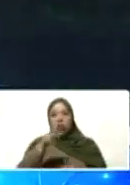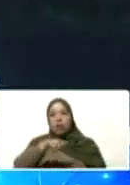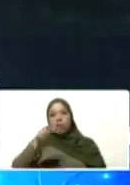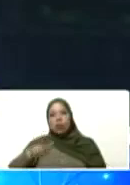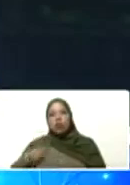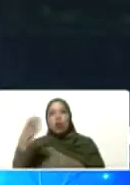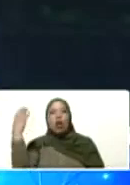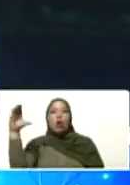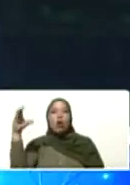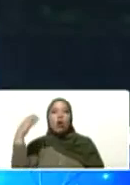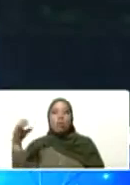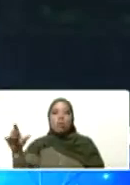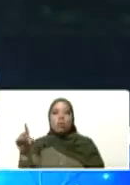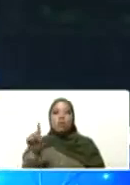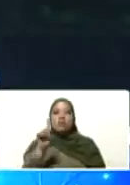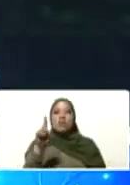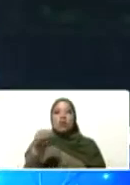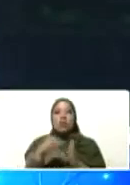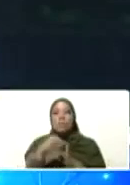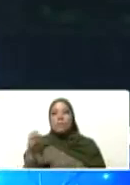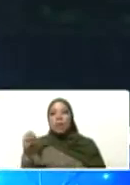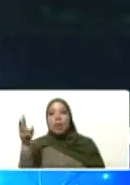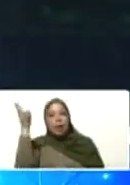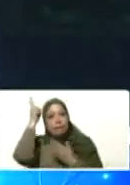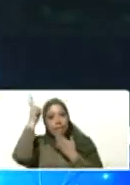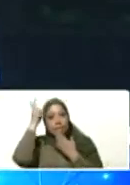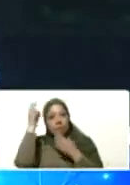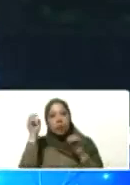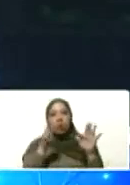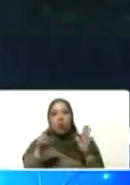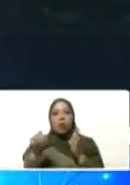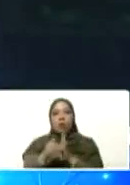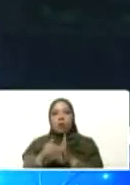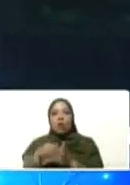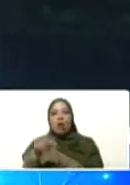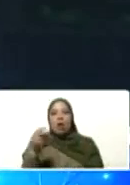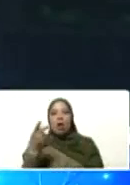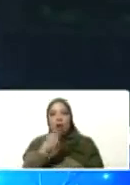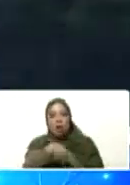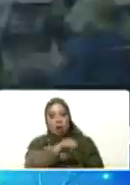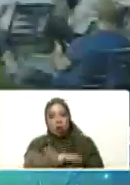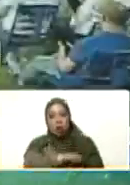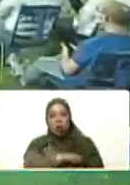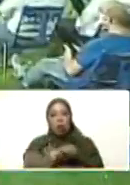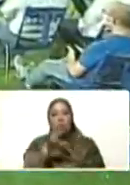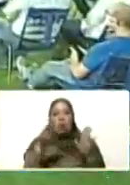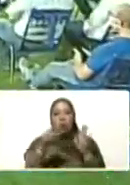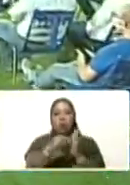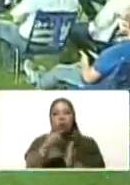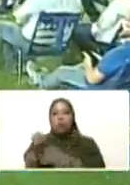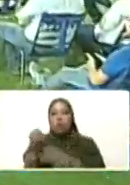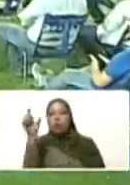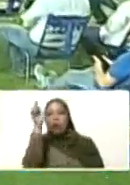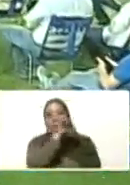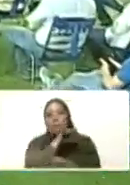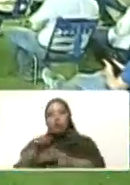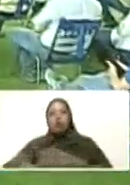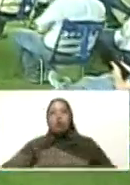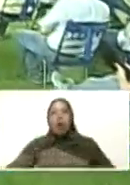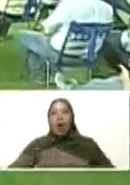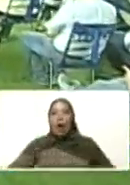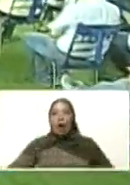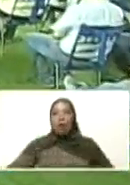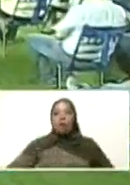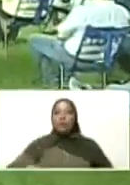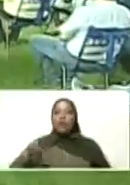600.000 peruanos, 600.000 españoles, 600.000 italianos, 800.000 portugueses. Venezuela es un país